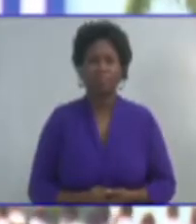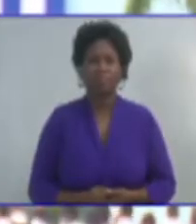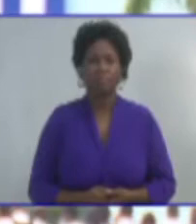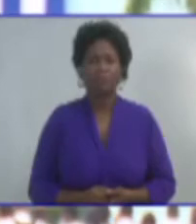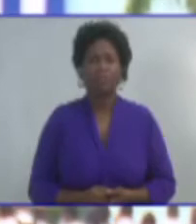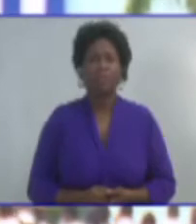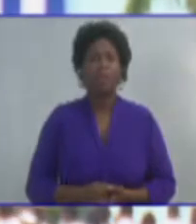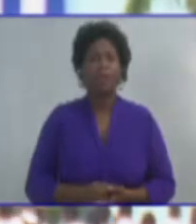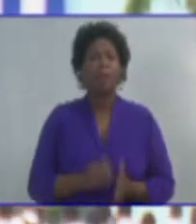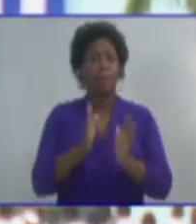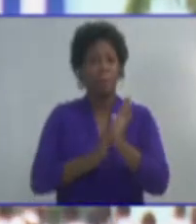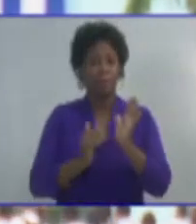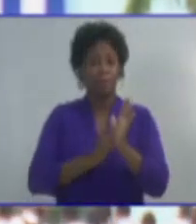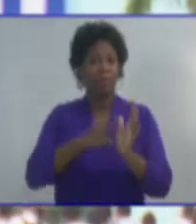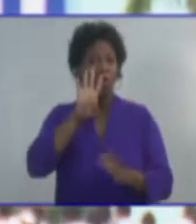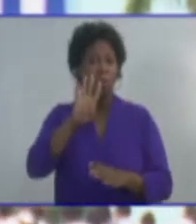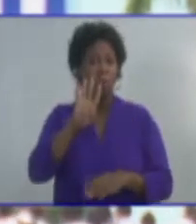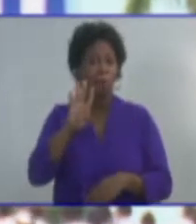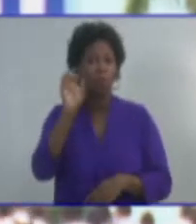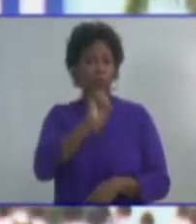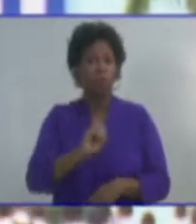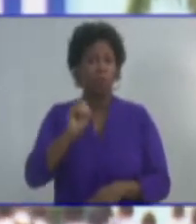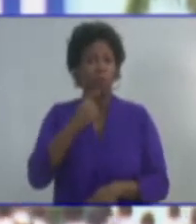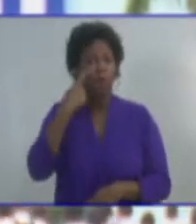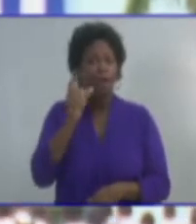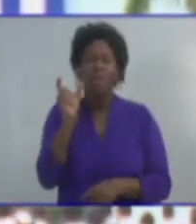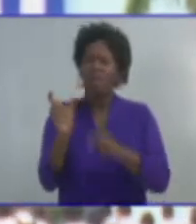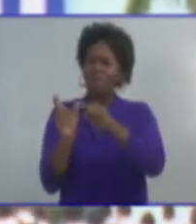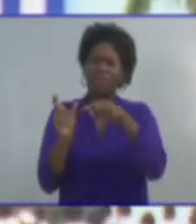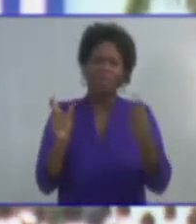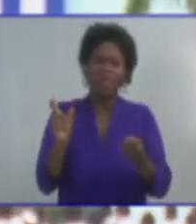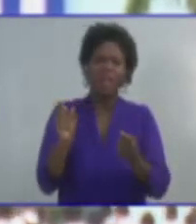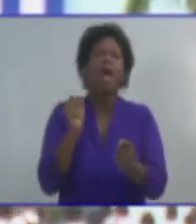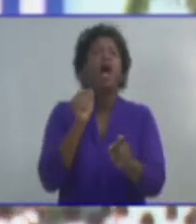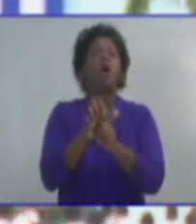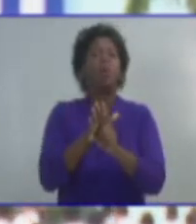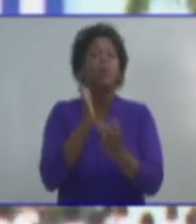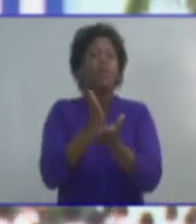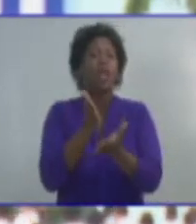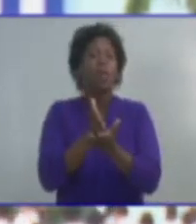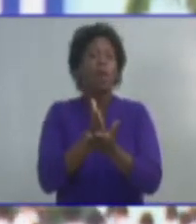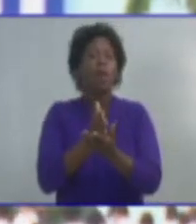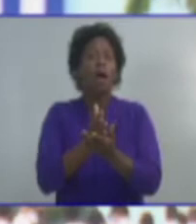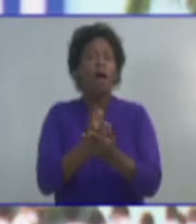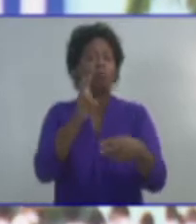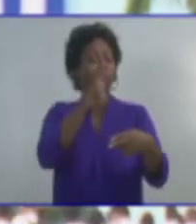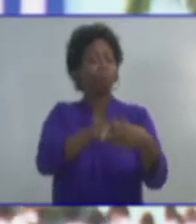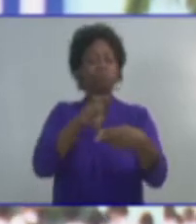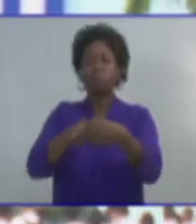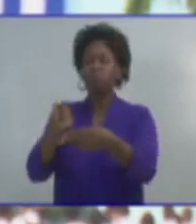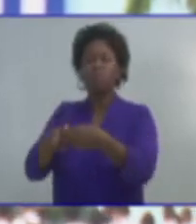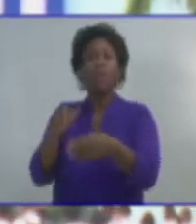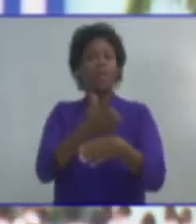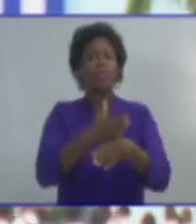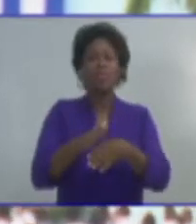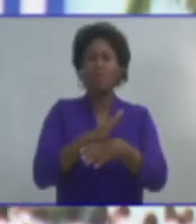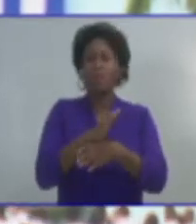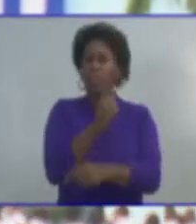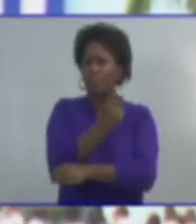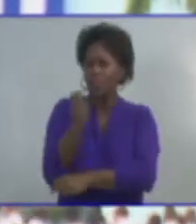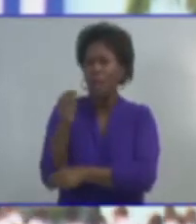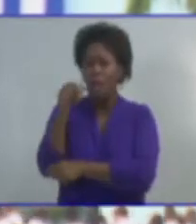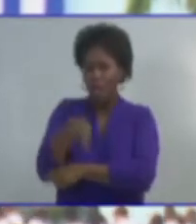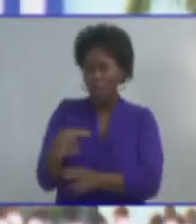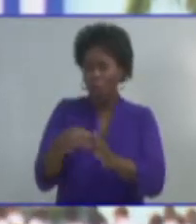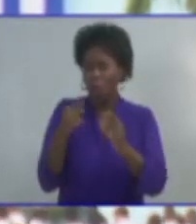es 4 de octubre y la fecha marca el reinicio de las actividades presenciales de estudiantes de diversas enseñanzas en